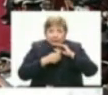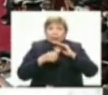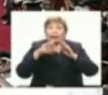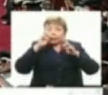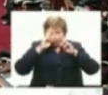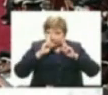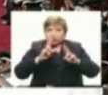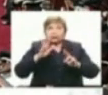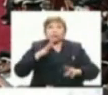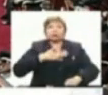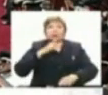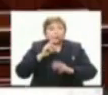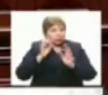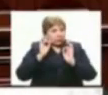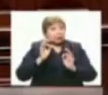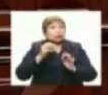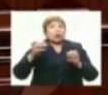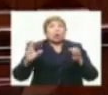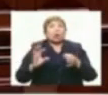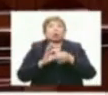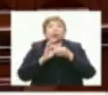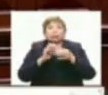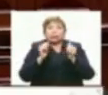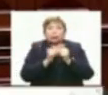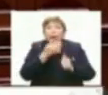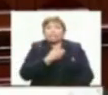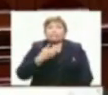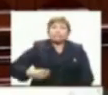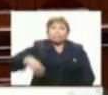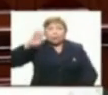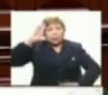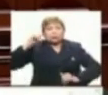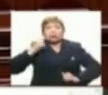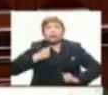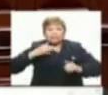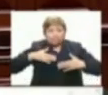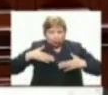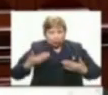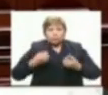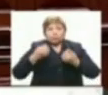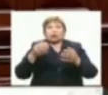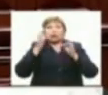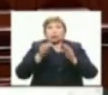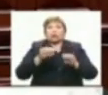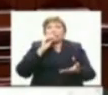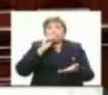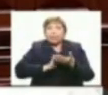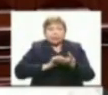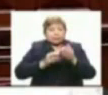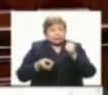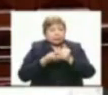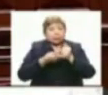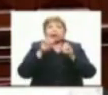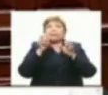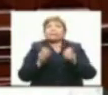autonomía. Estamos seguros que conjuntamente con la Policía Nacional del Perú, podremos acceder a una más eficiente seguridad